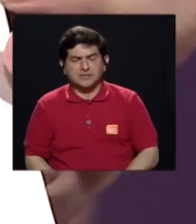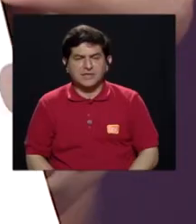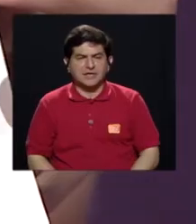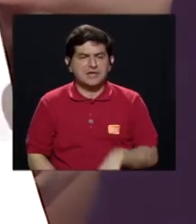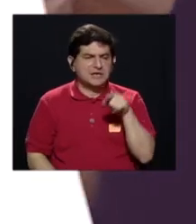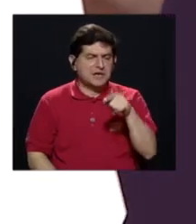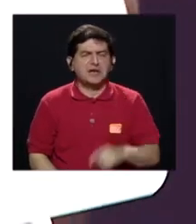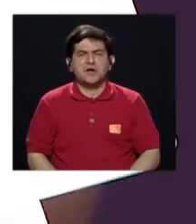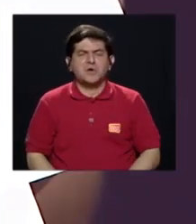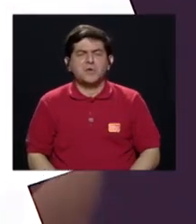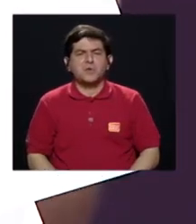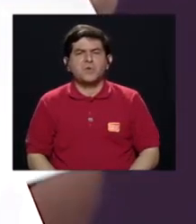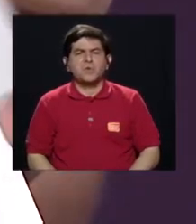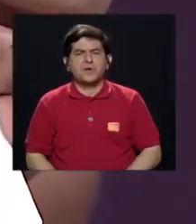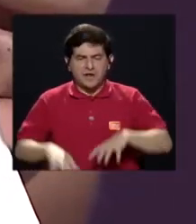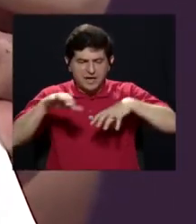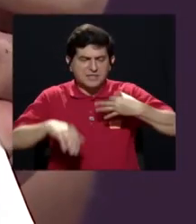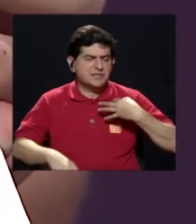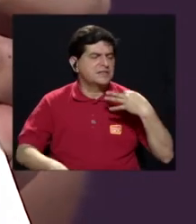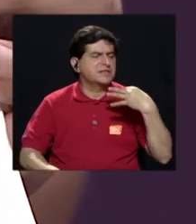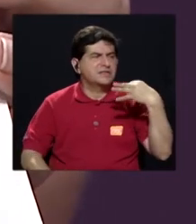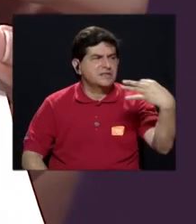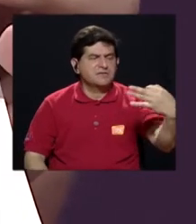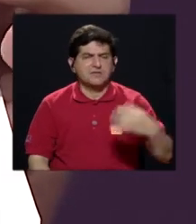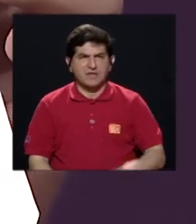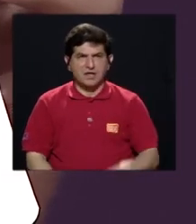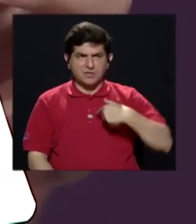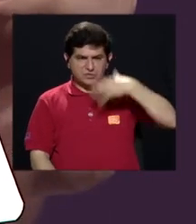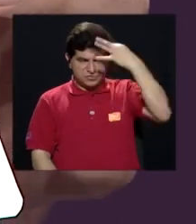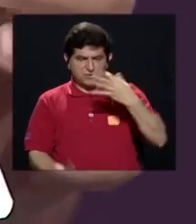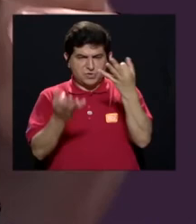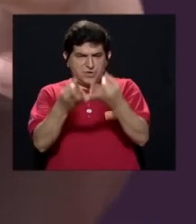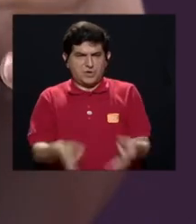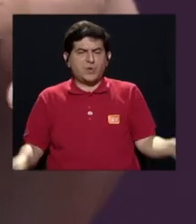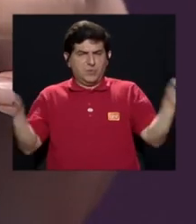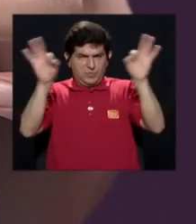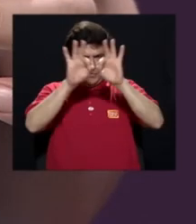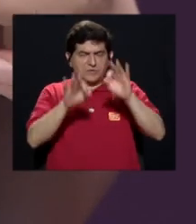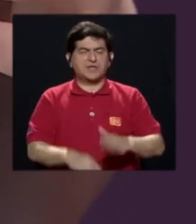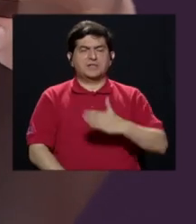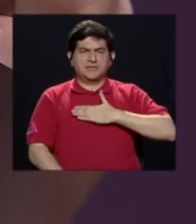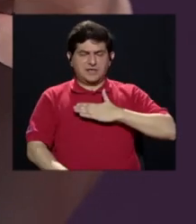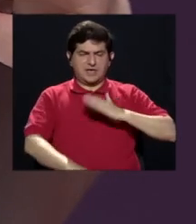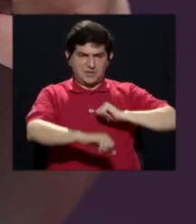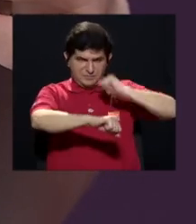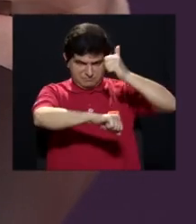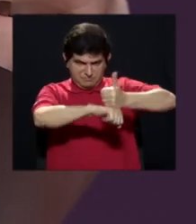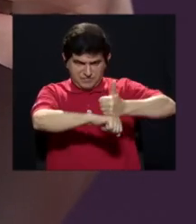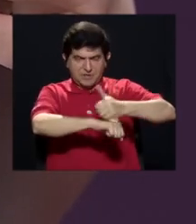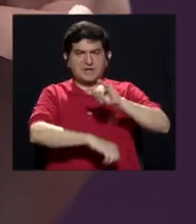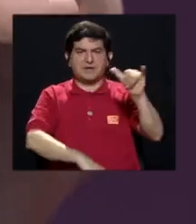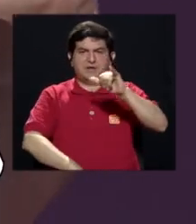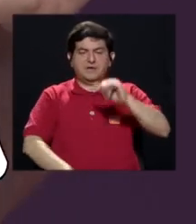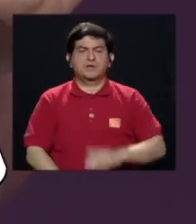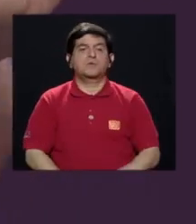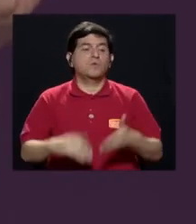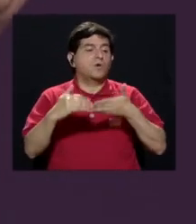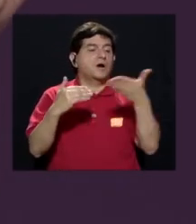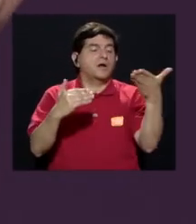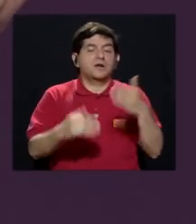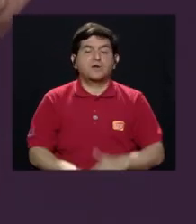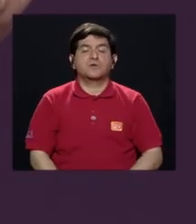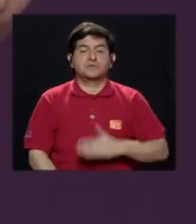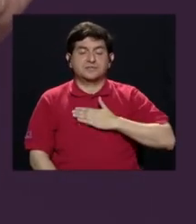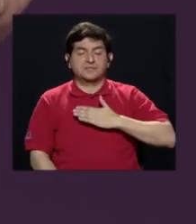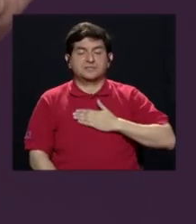diario, ¿verdad?, en la que pongo lo que para mí fue importante en el día y lo que me definió, y todas las cosas que atraviesa